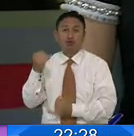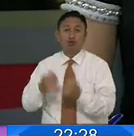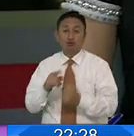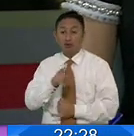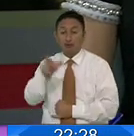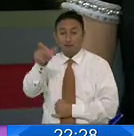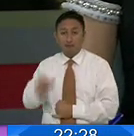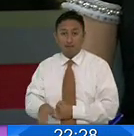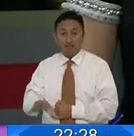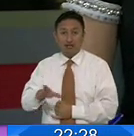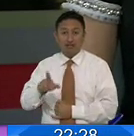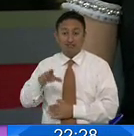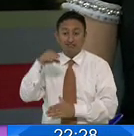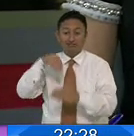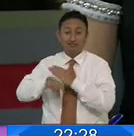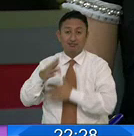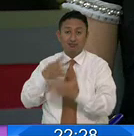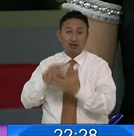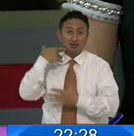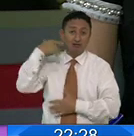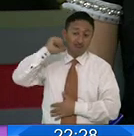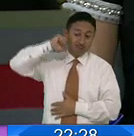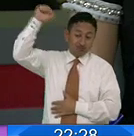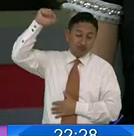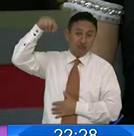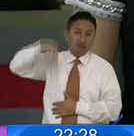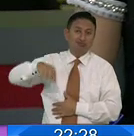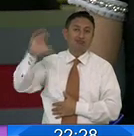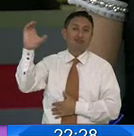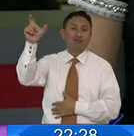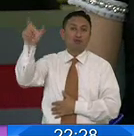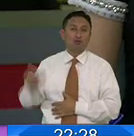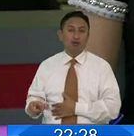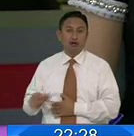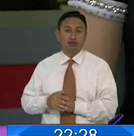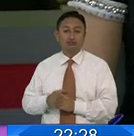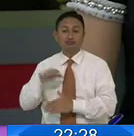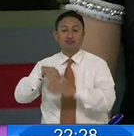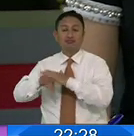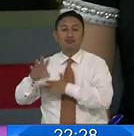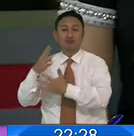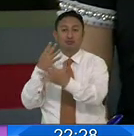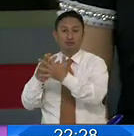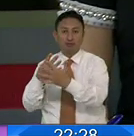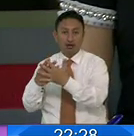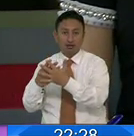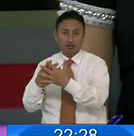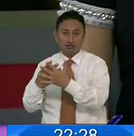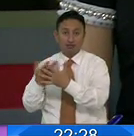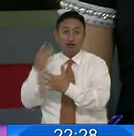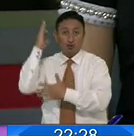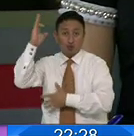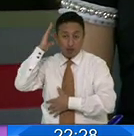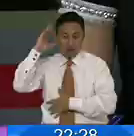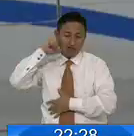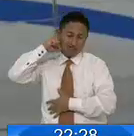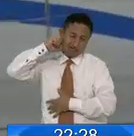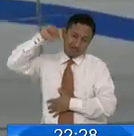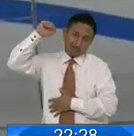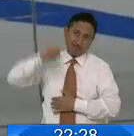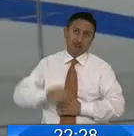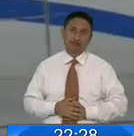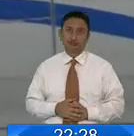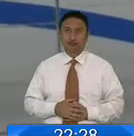del agresor que era de nacionalidad colombiana lo hizo en la celda del centro de rehabilitación de tuerca la